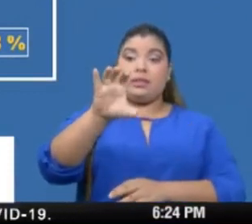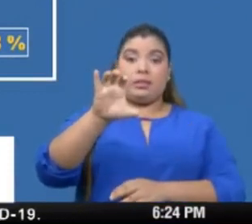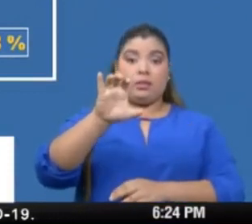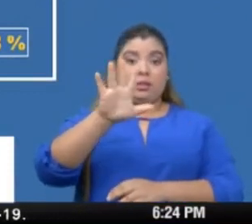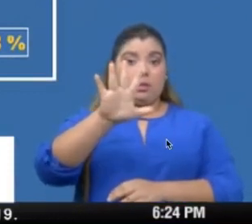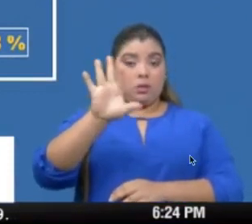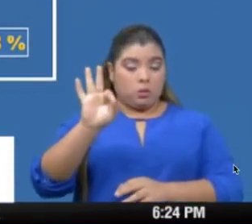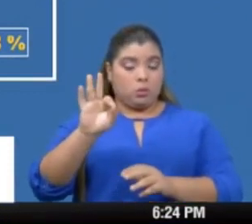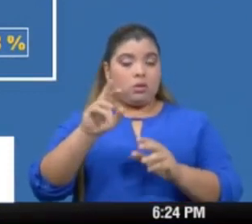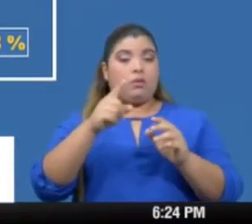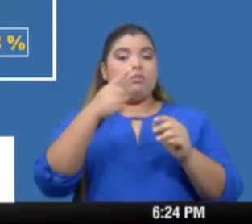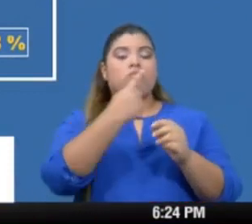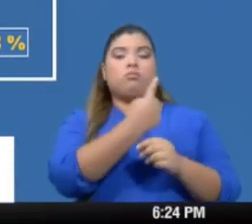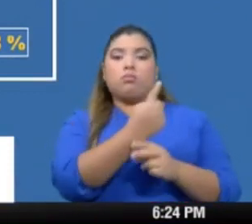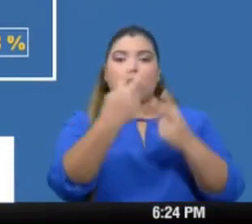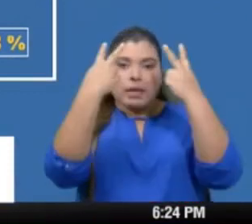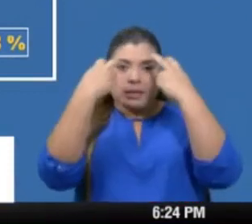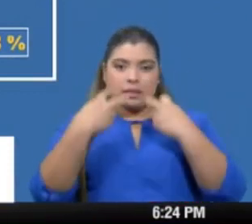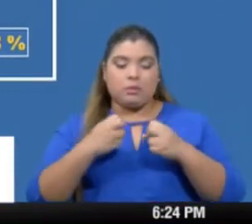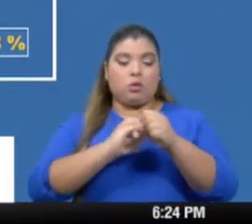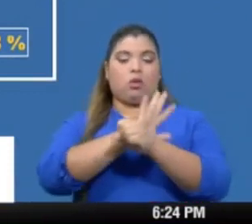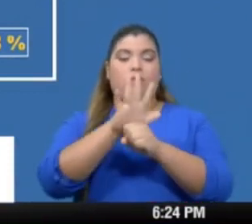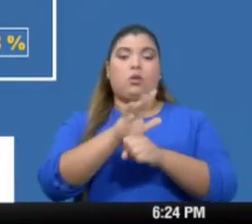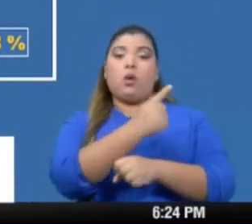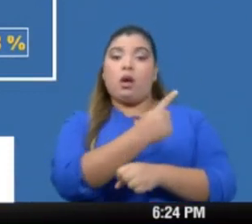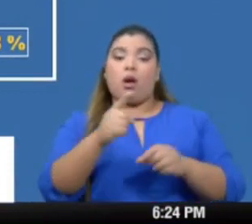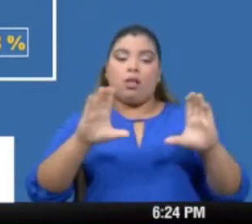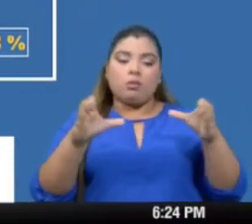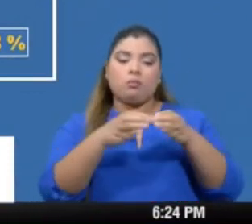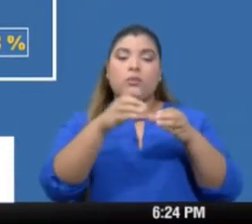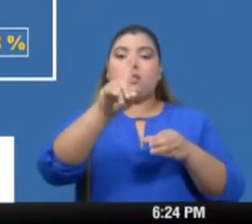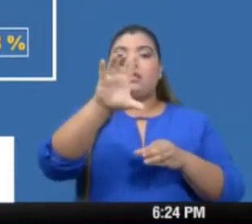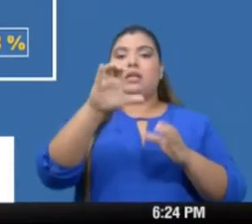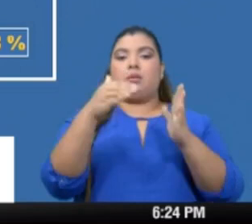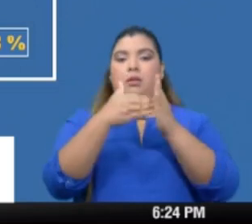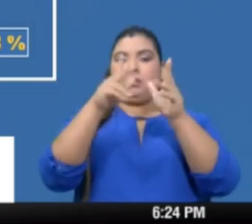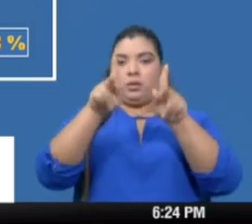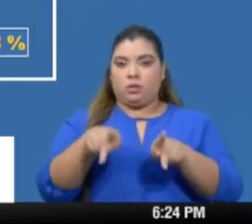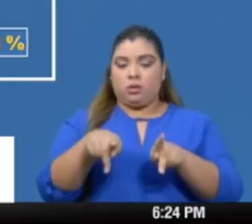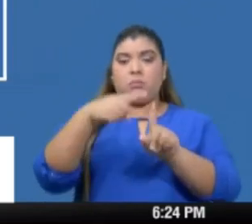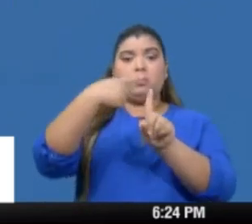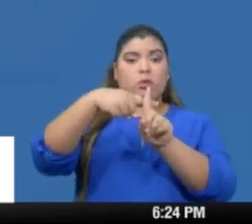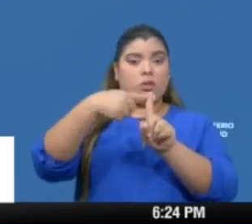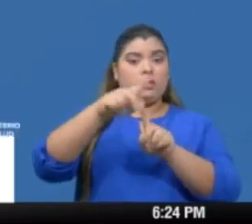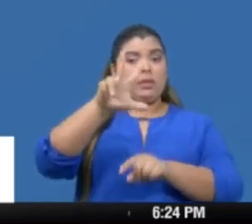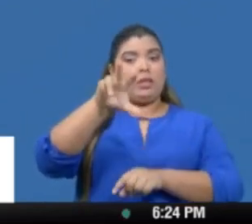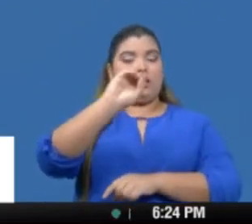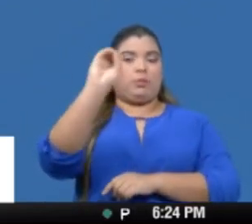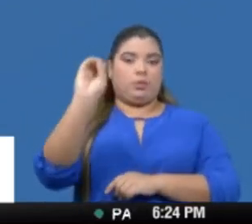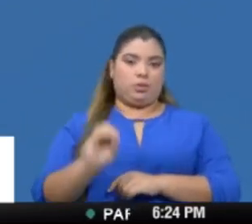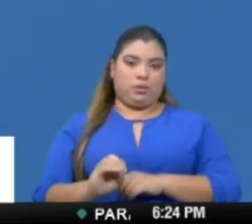4.759 pruebas por cada 100.000 habitantes y una positividad del 30%.